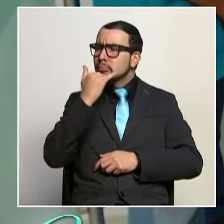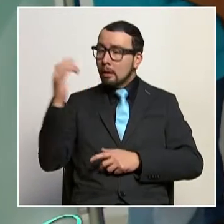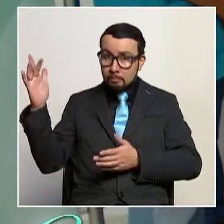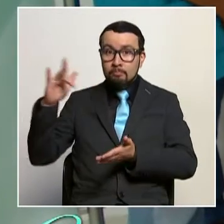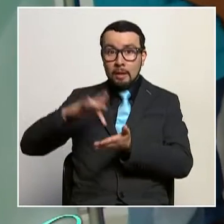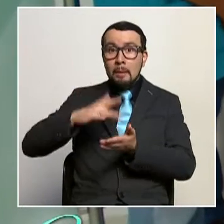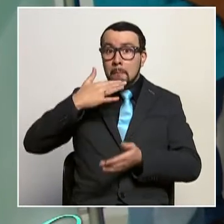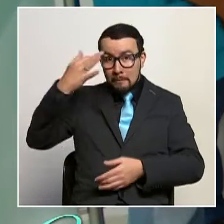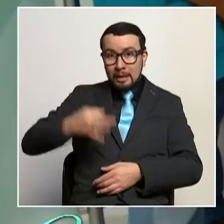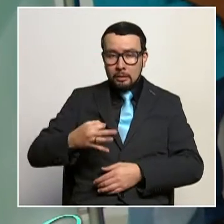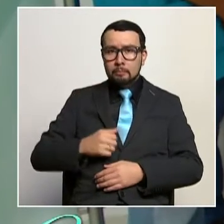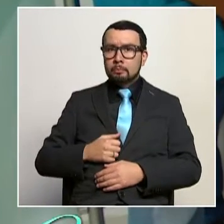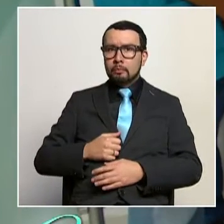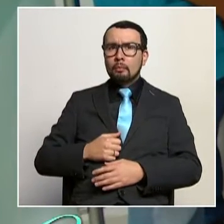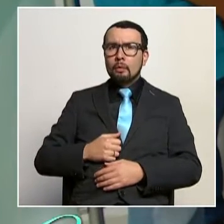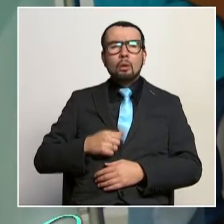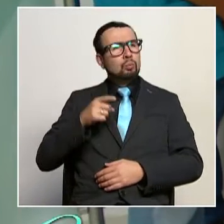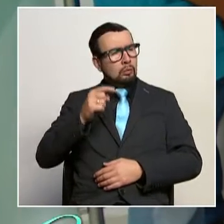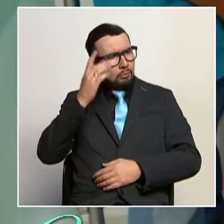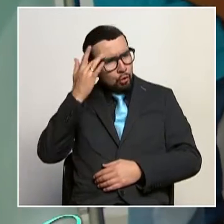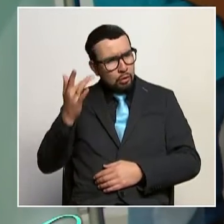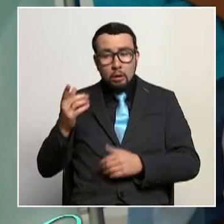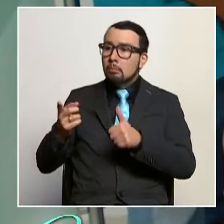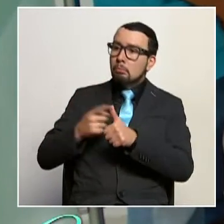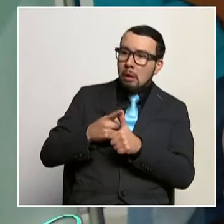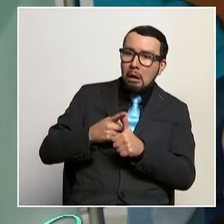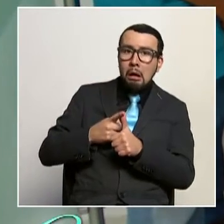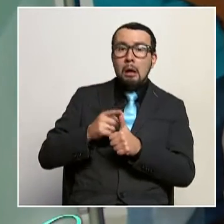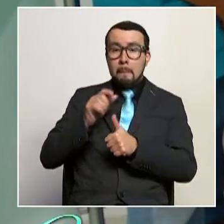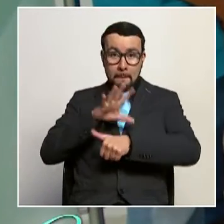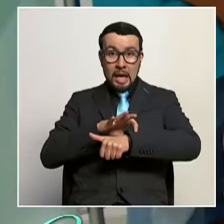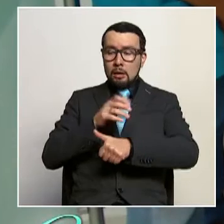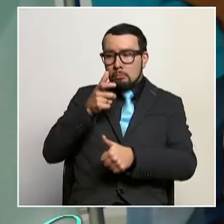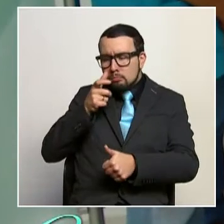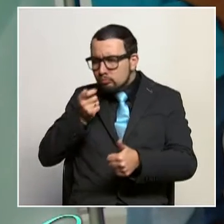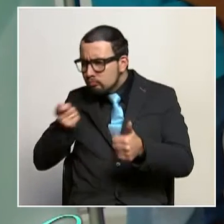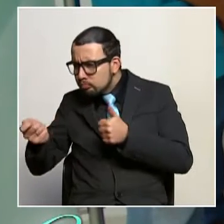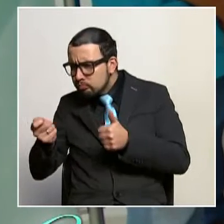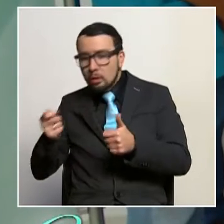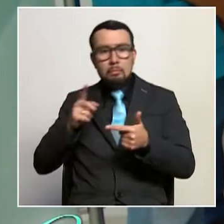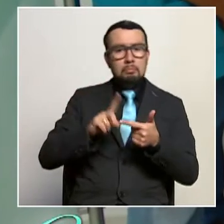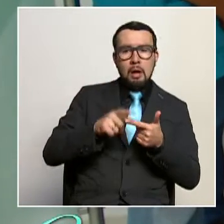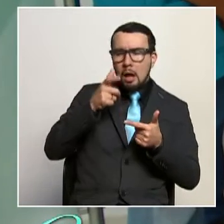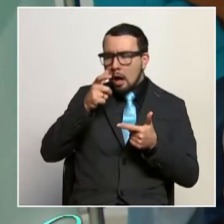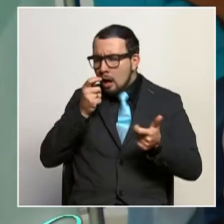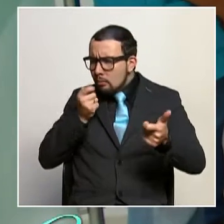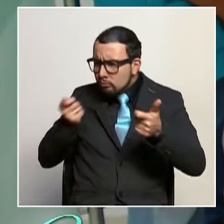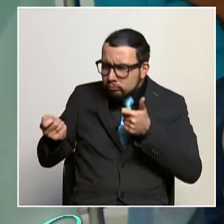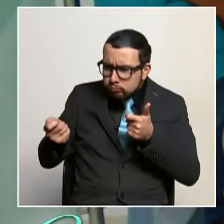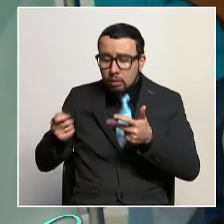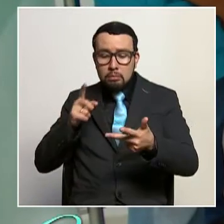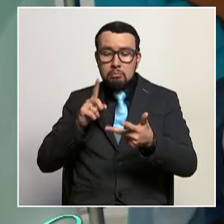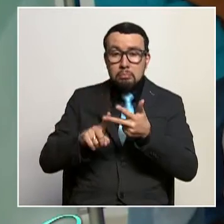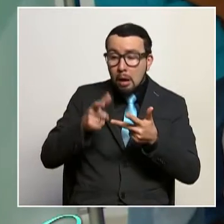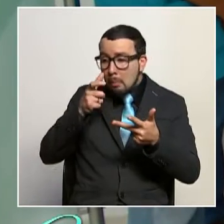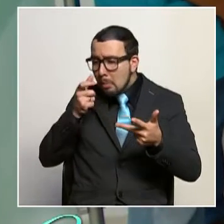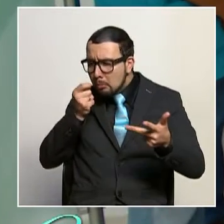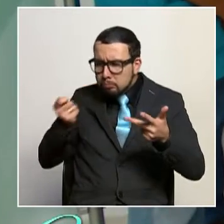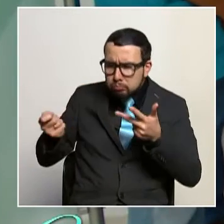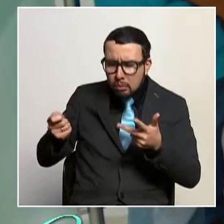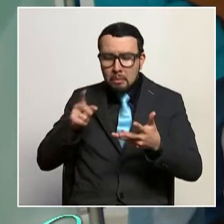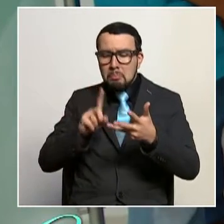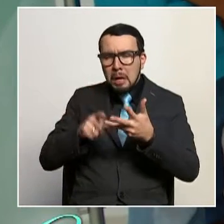real. Y entonces, porque ustedes ven a Germán, a Alonso, ven a Fernando, nos